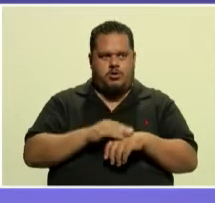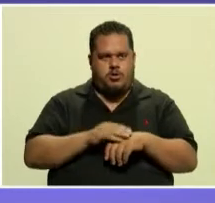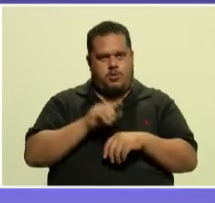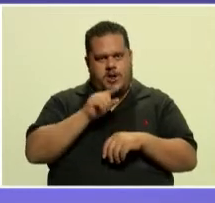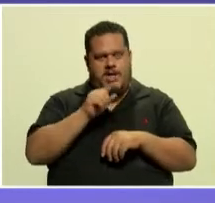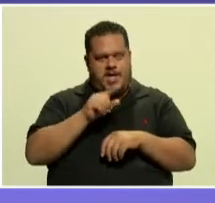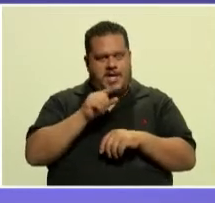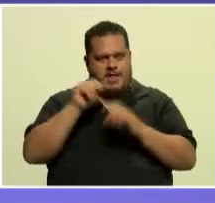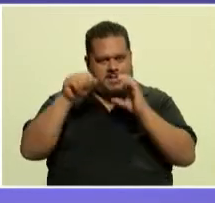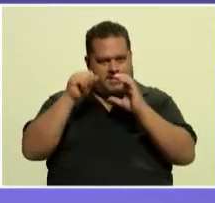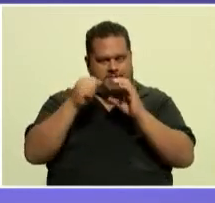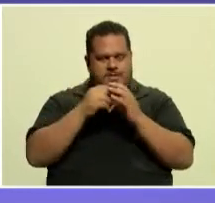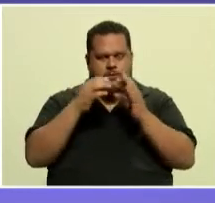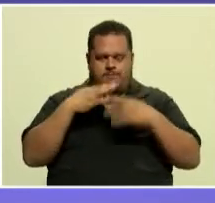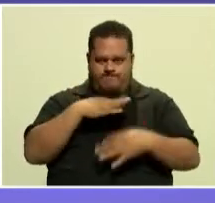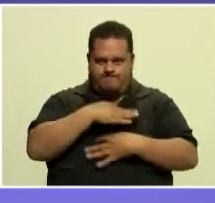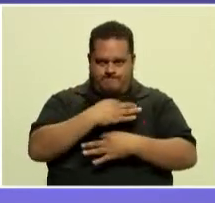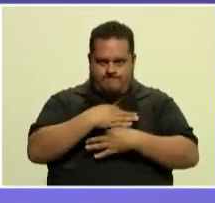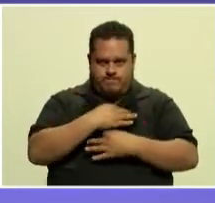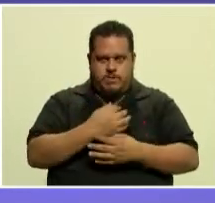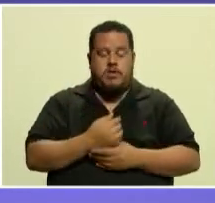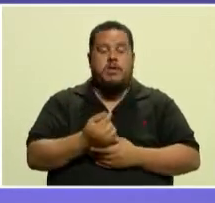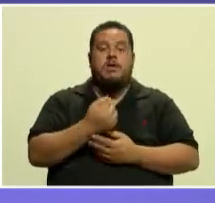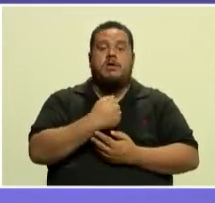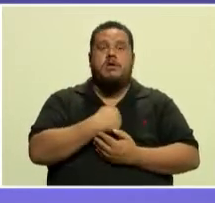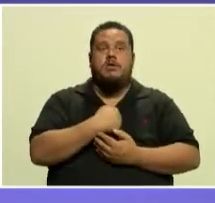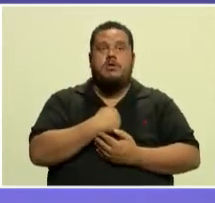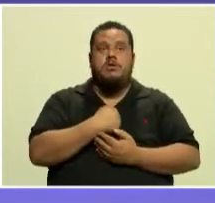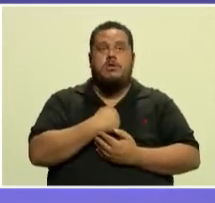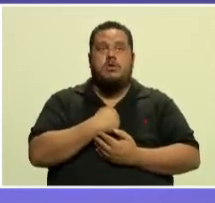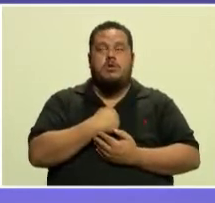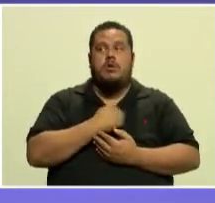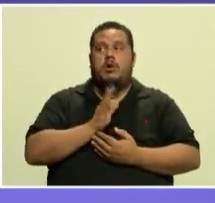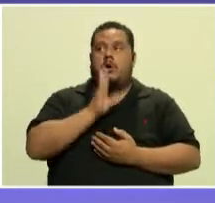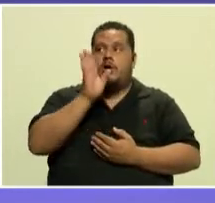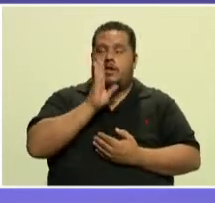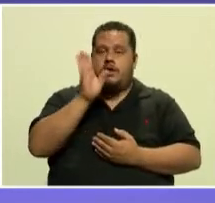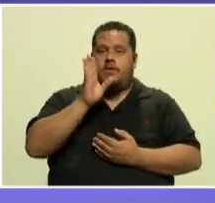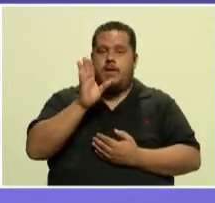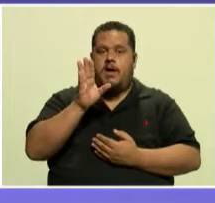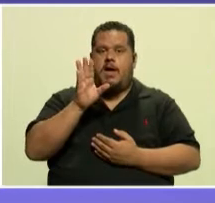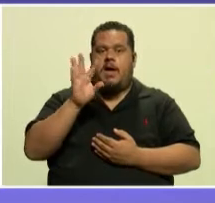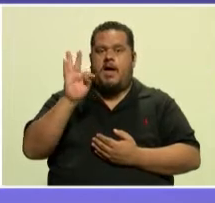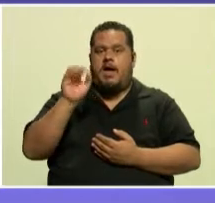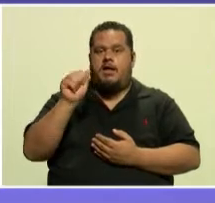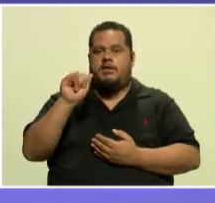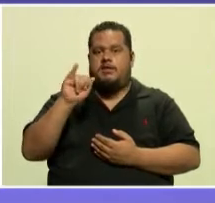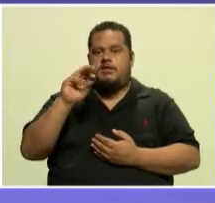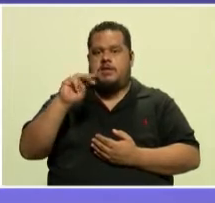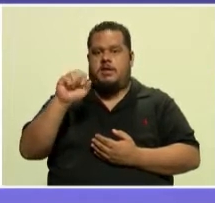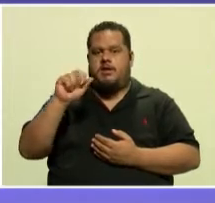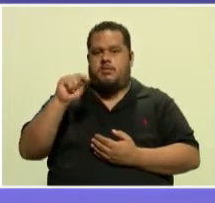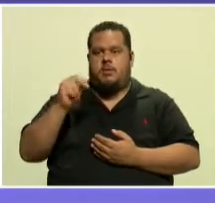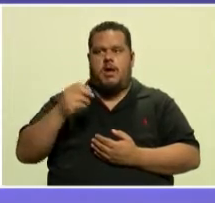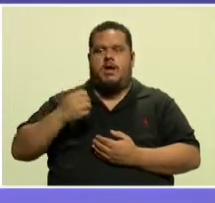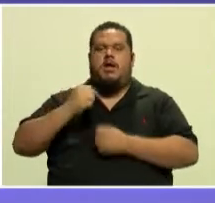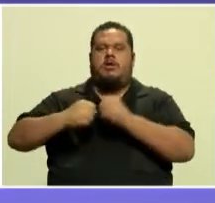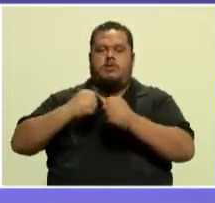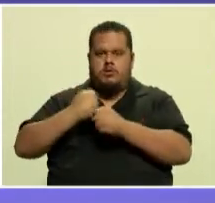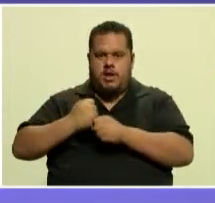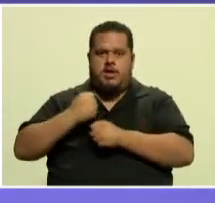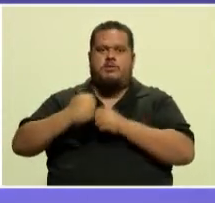pieza interesante, que es que yo iba a Taiwán todos los años a visitar a mi abuela, a la viuda de mi